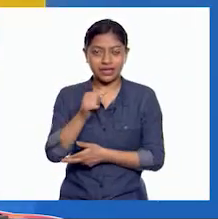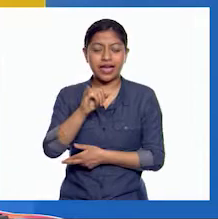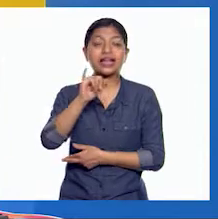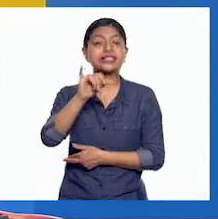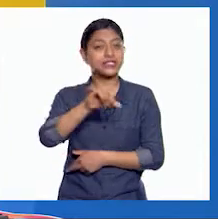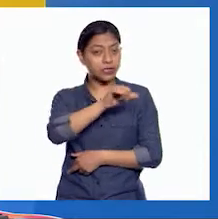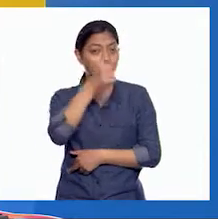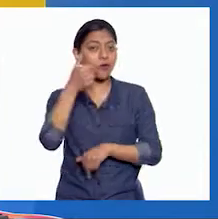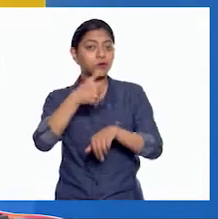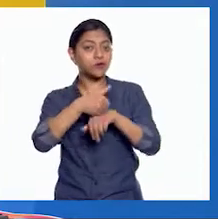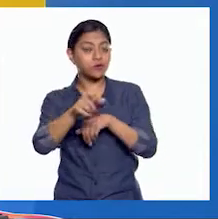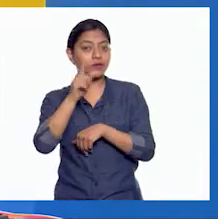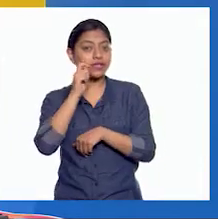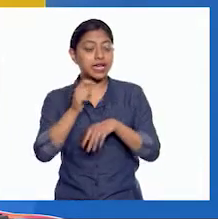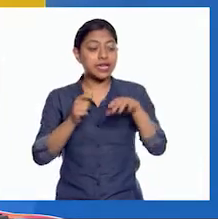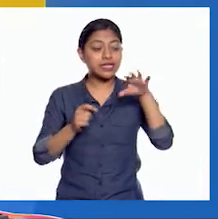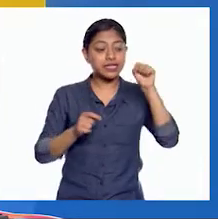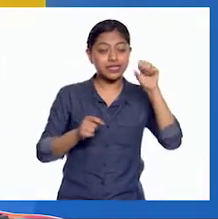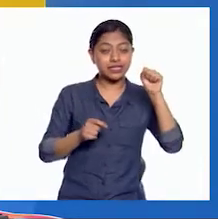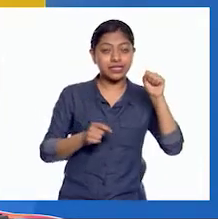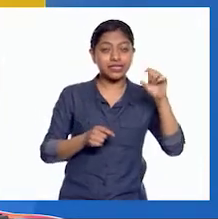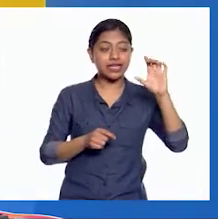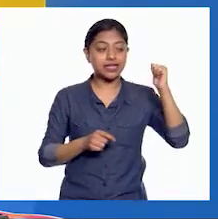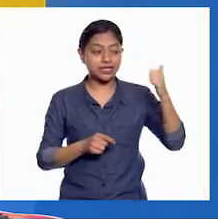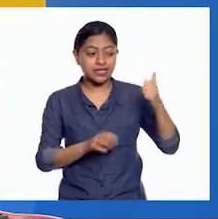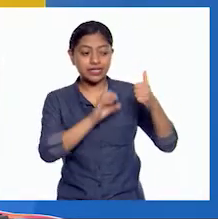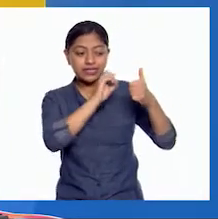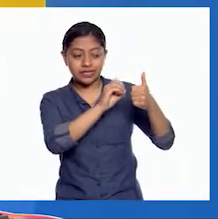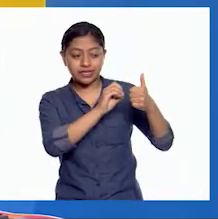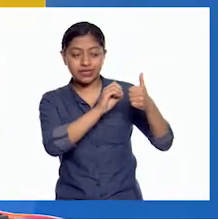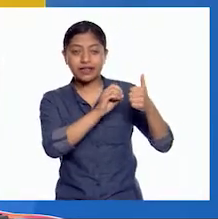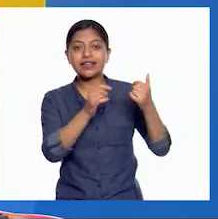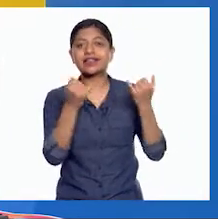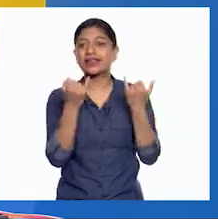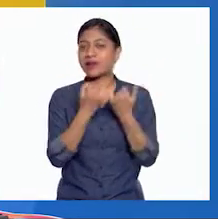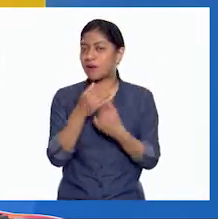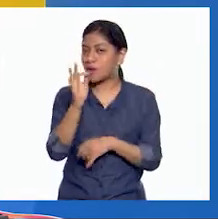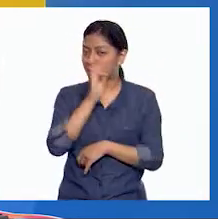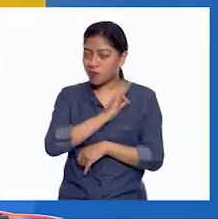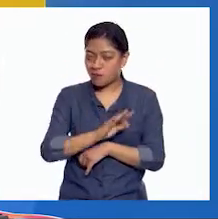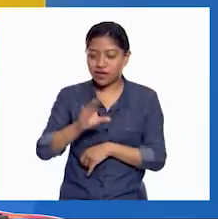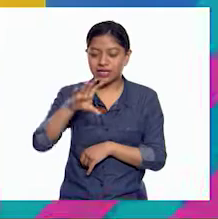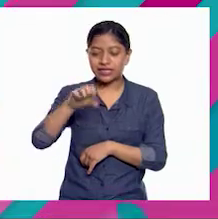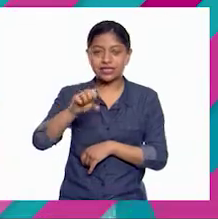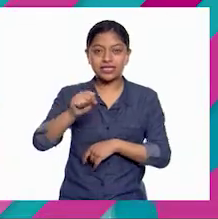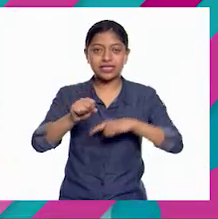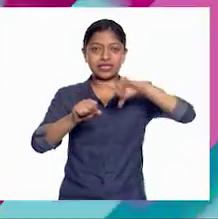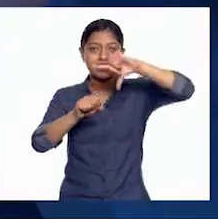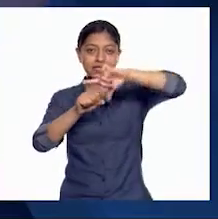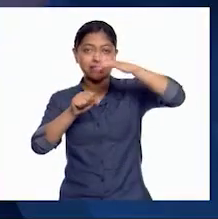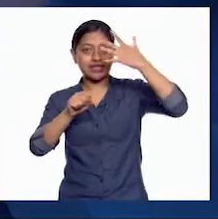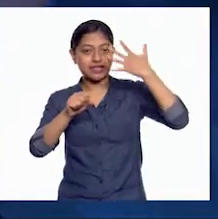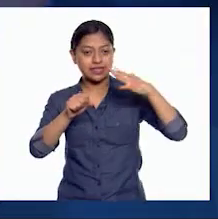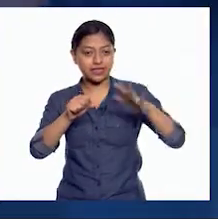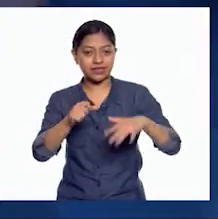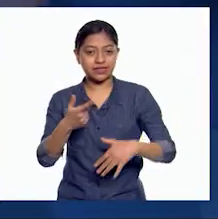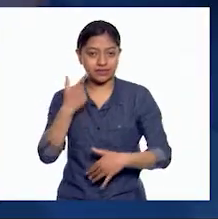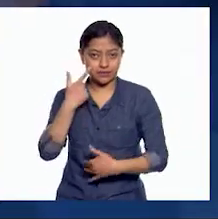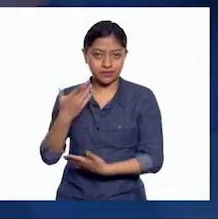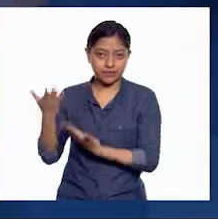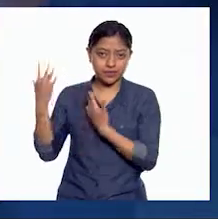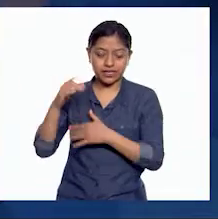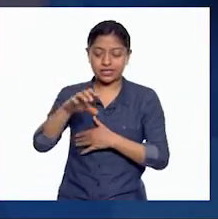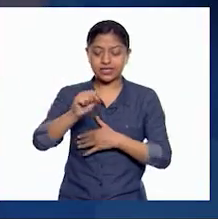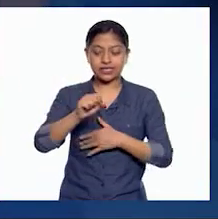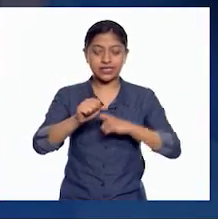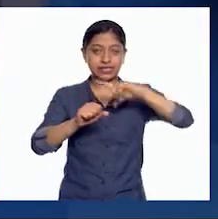60 termina en 0. Entonces pensé que el número 10 también puede ser su divisor. 60